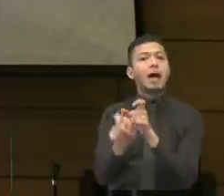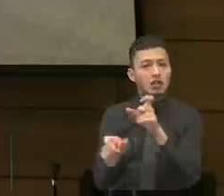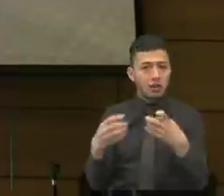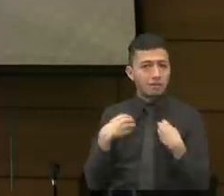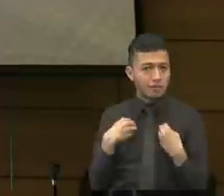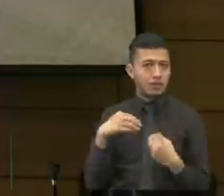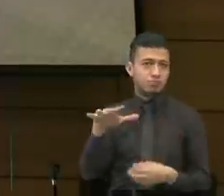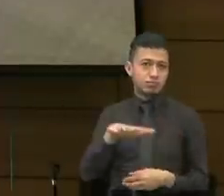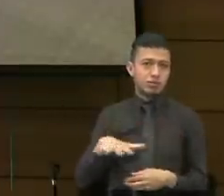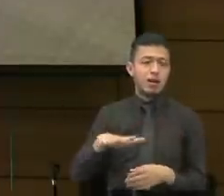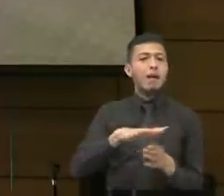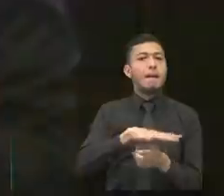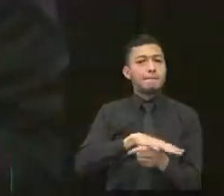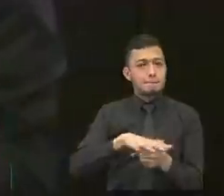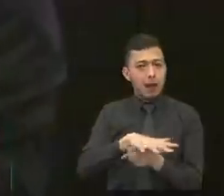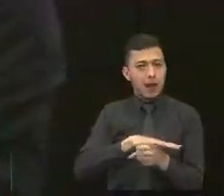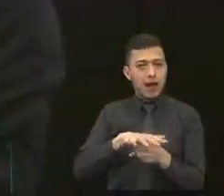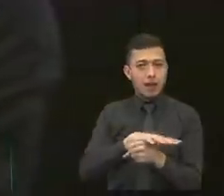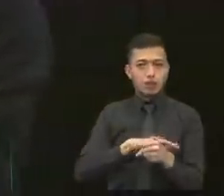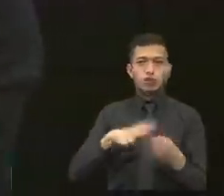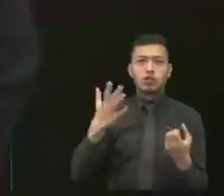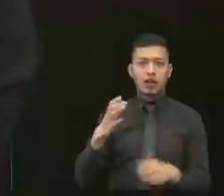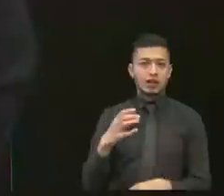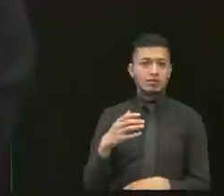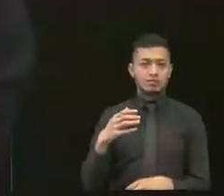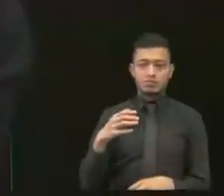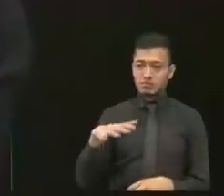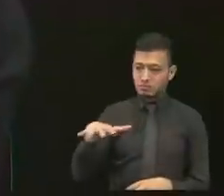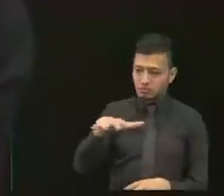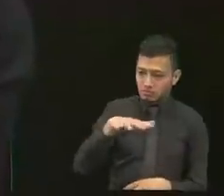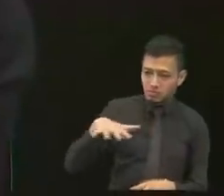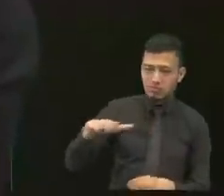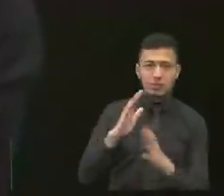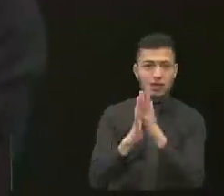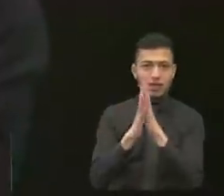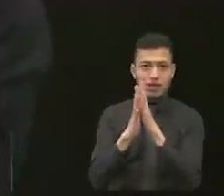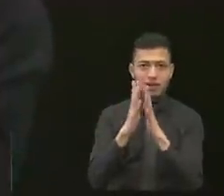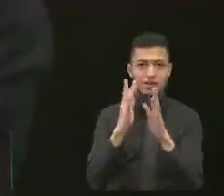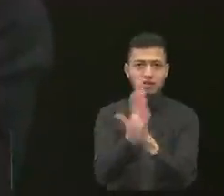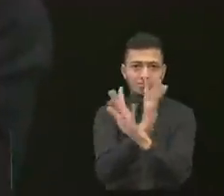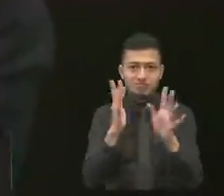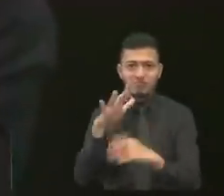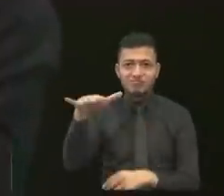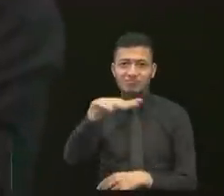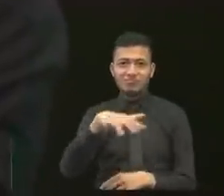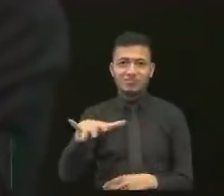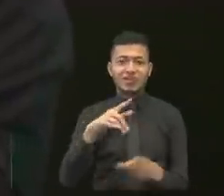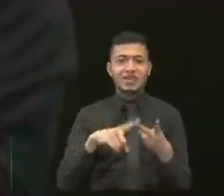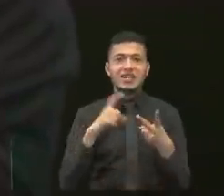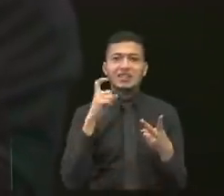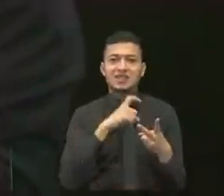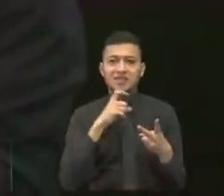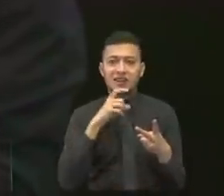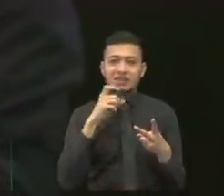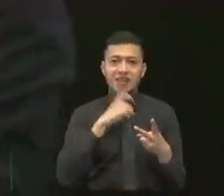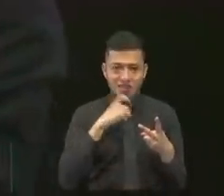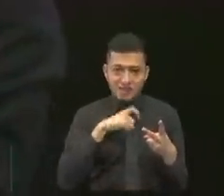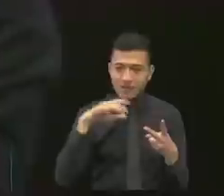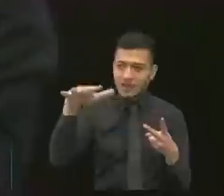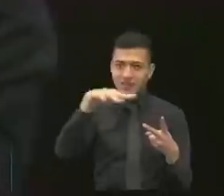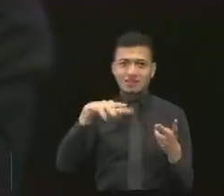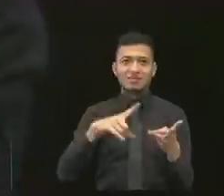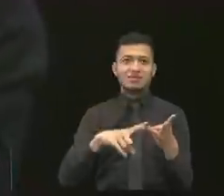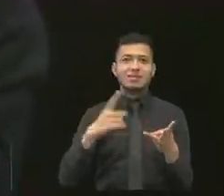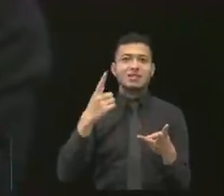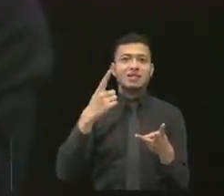Y están los barrios altos de la Candelaria y los barrios altos de Santa Fe, ¿no? Están los Laches,